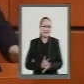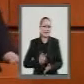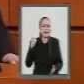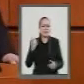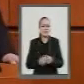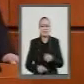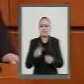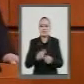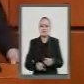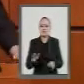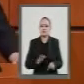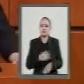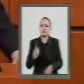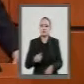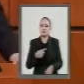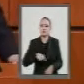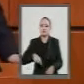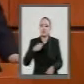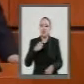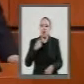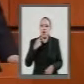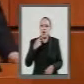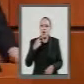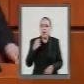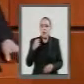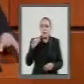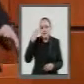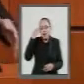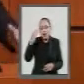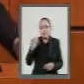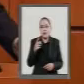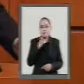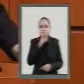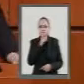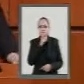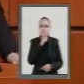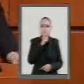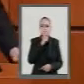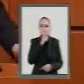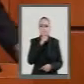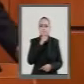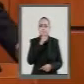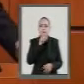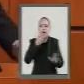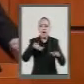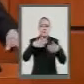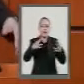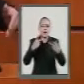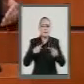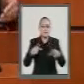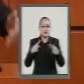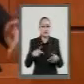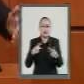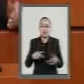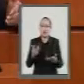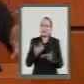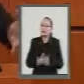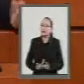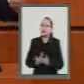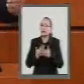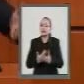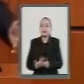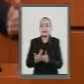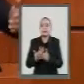silencio que guardó durante horas el gobierno del estado, manteniendo en zozobra a la población por no poder